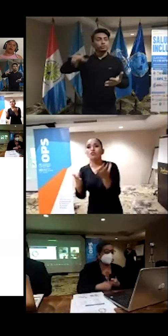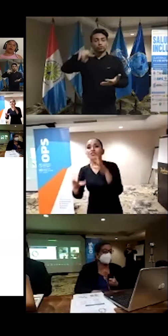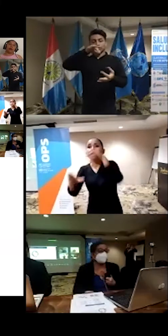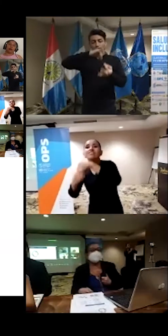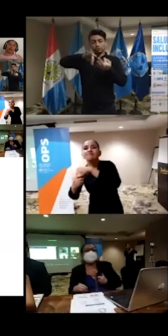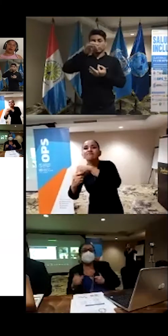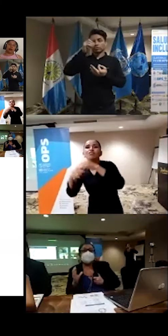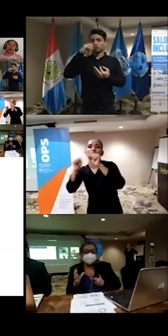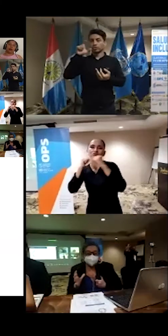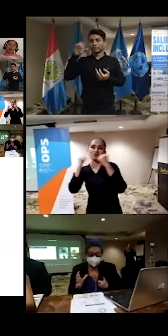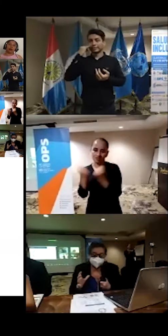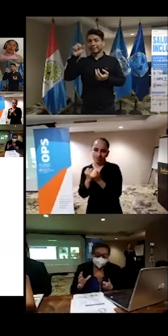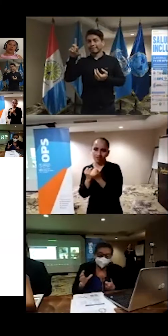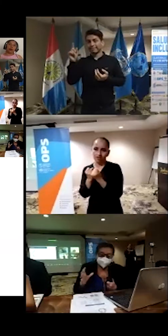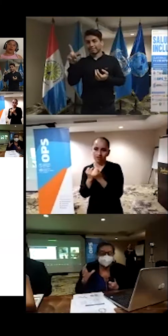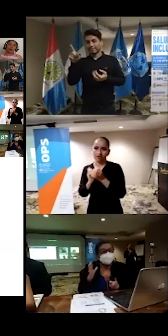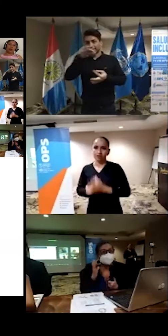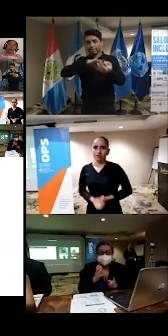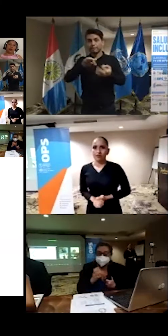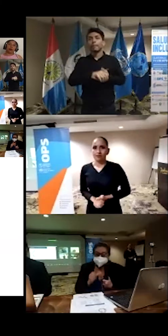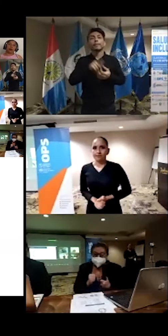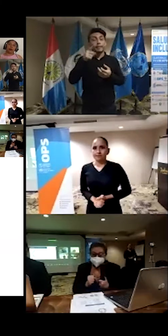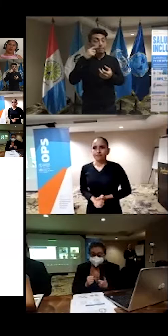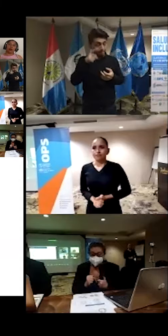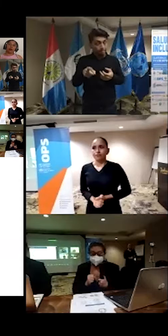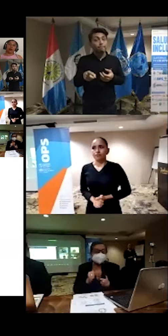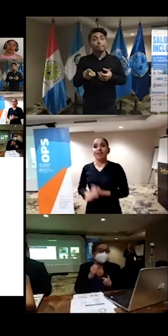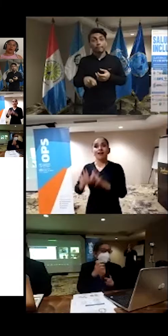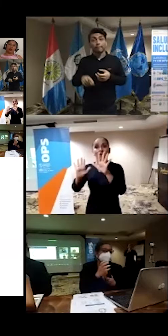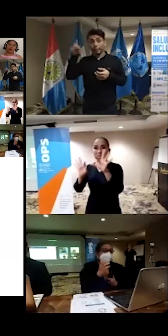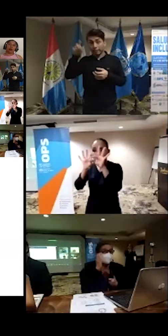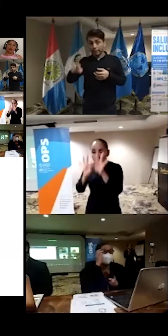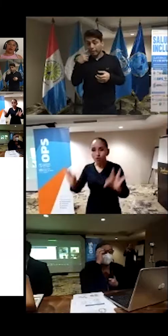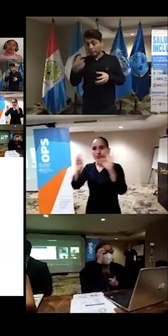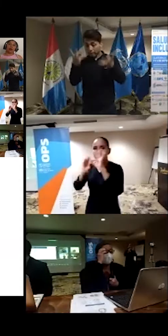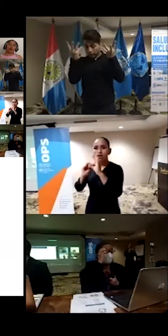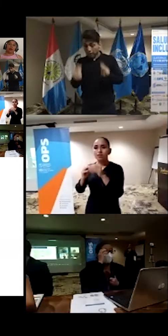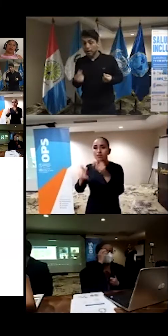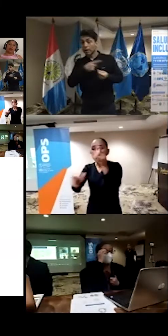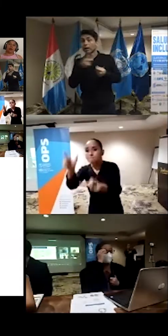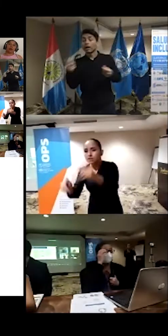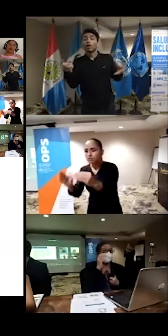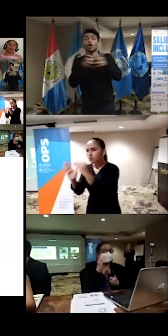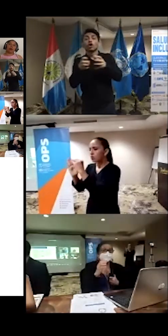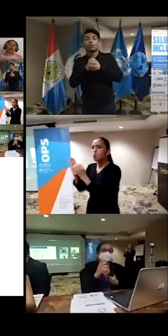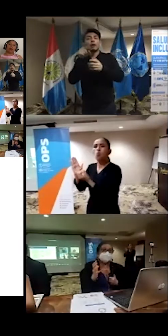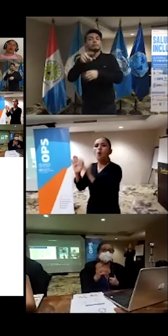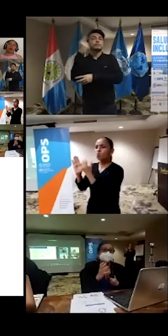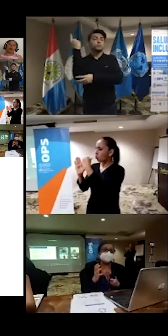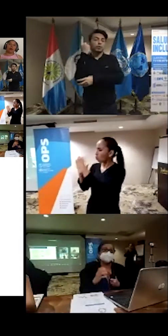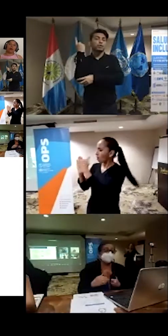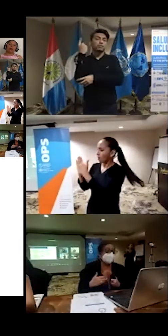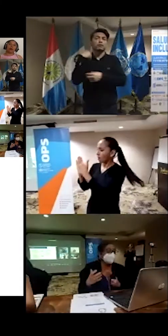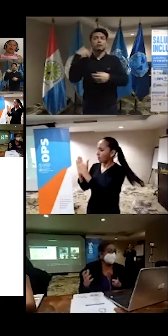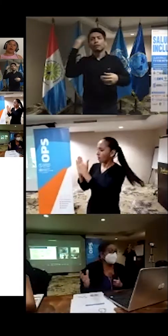Es ahí como contar con datos sobre la población es algo muy importante. Sabemos que